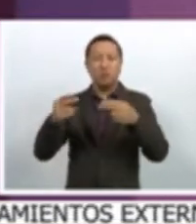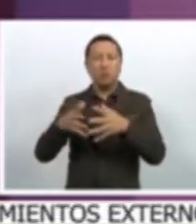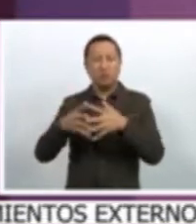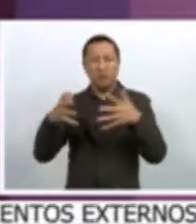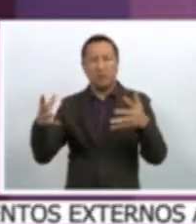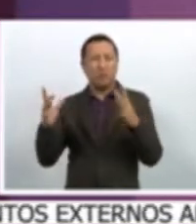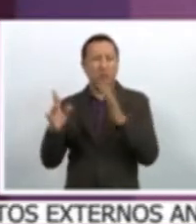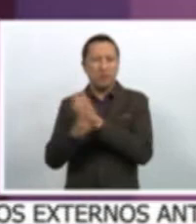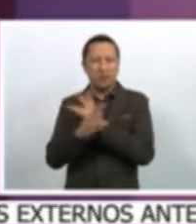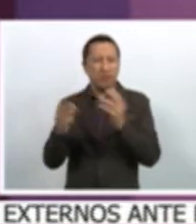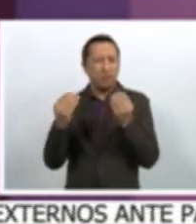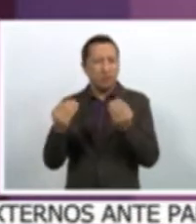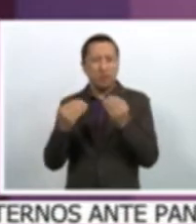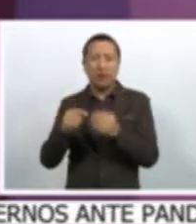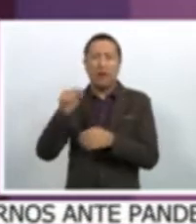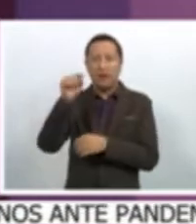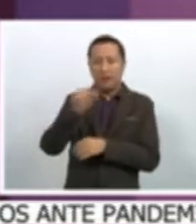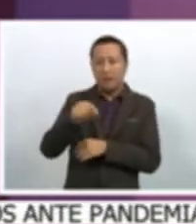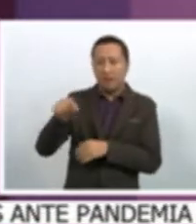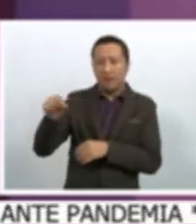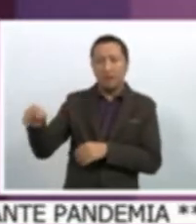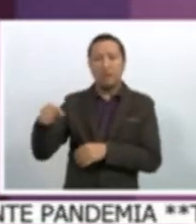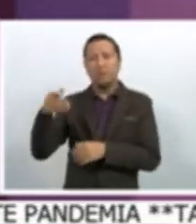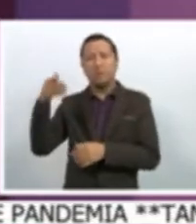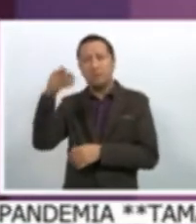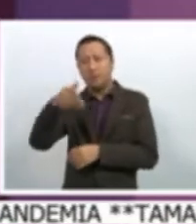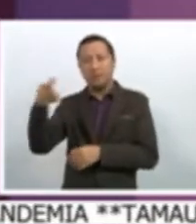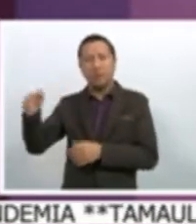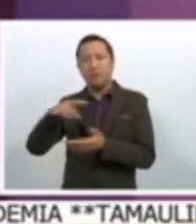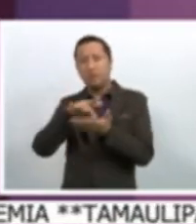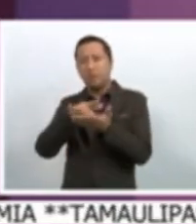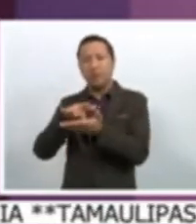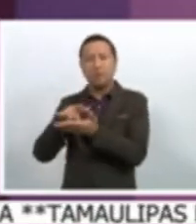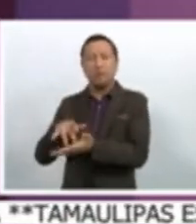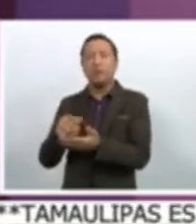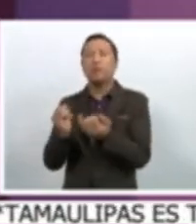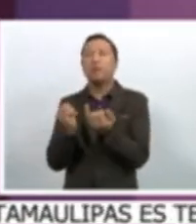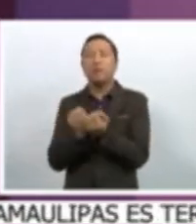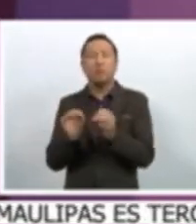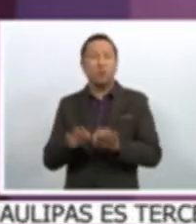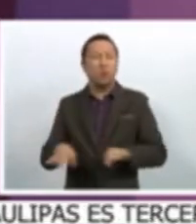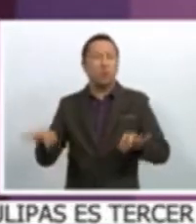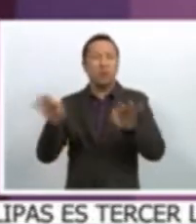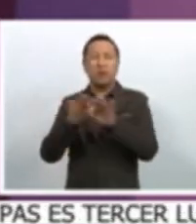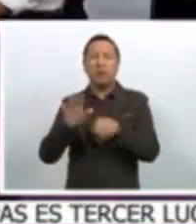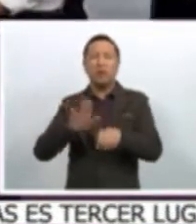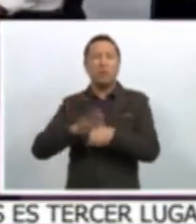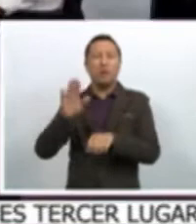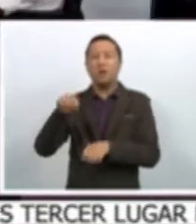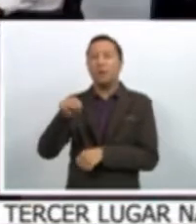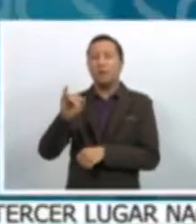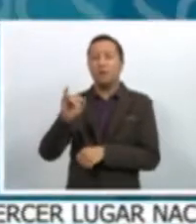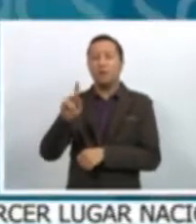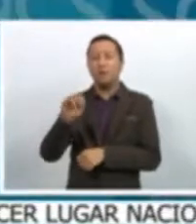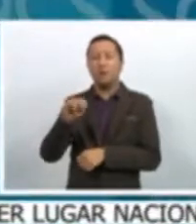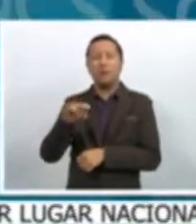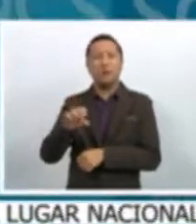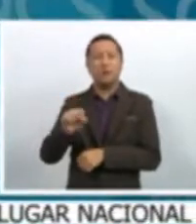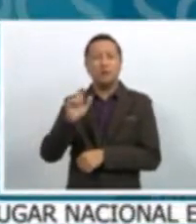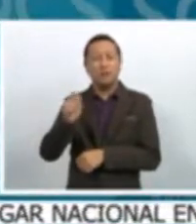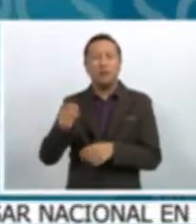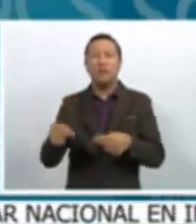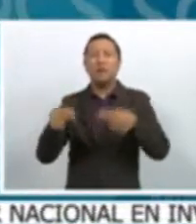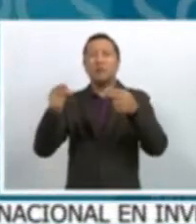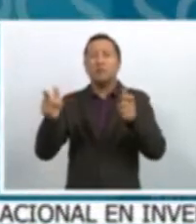municipios para que podamos estar apoyando ahorita a las MIPYMES particularmente, que son las que más necesitan apoyo. Pero independientemente de